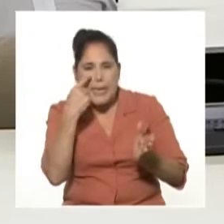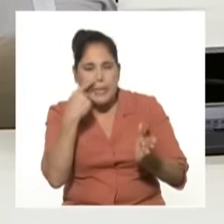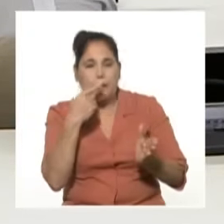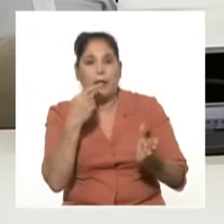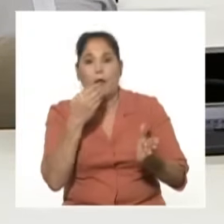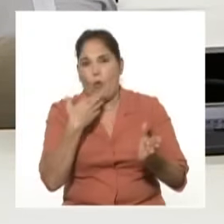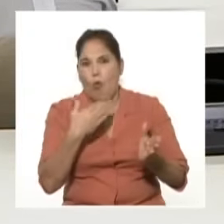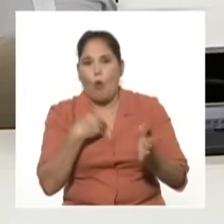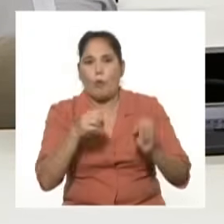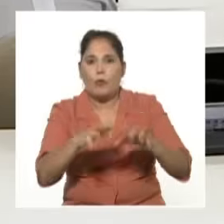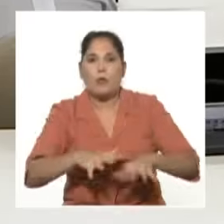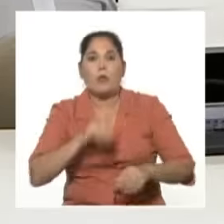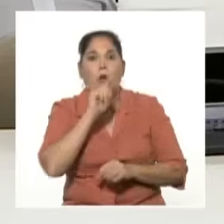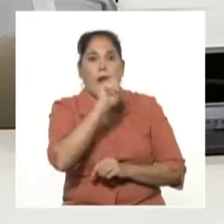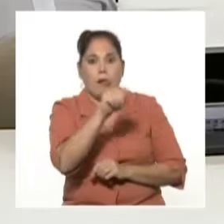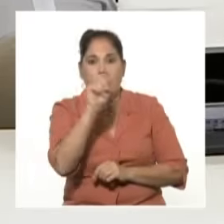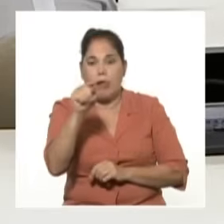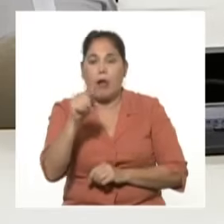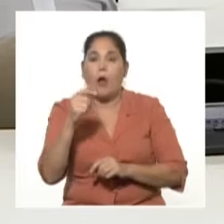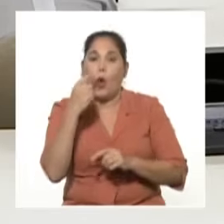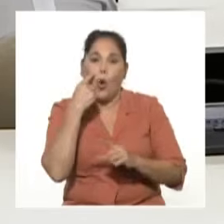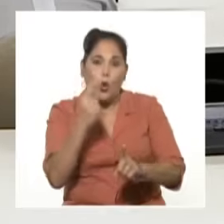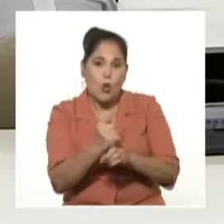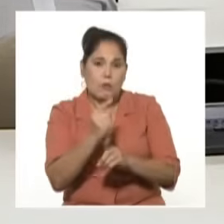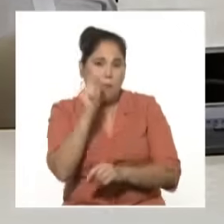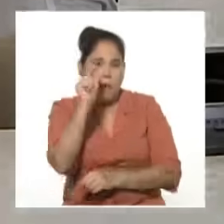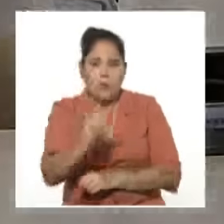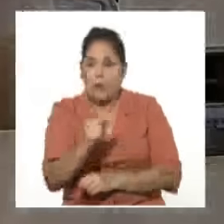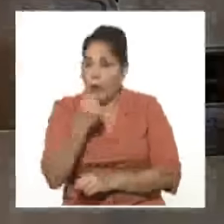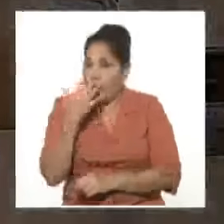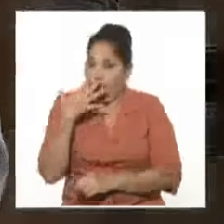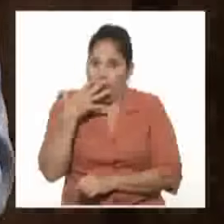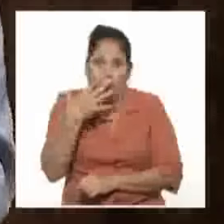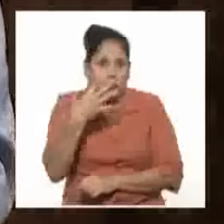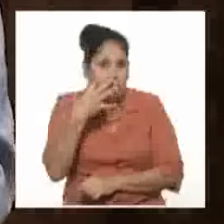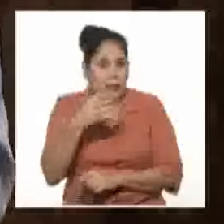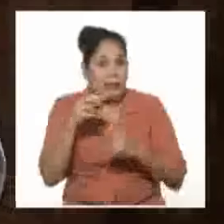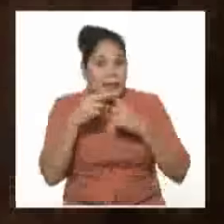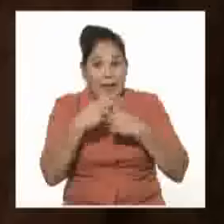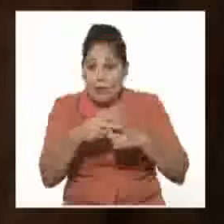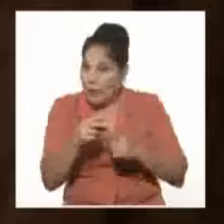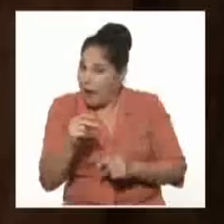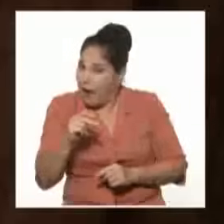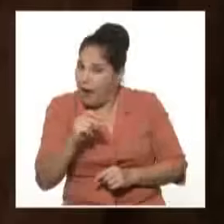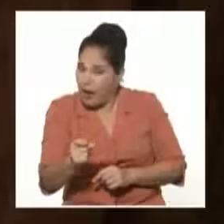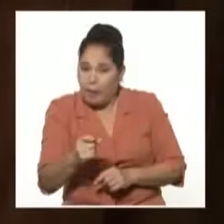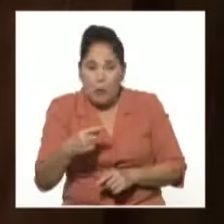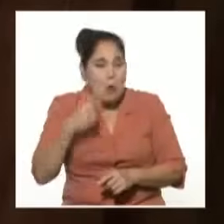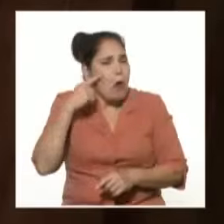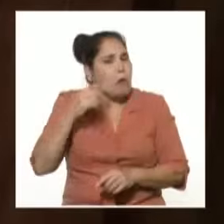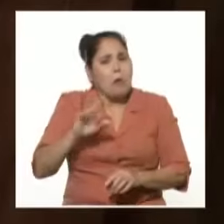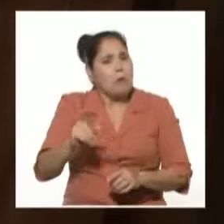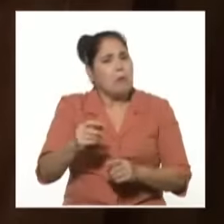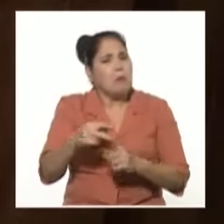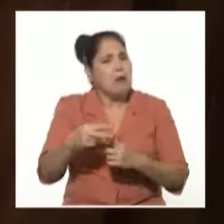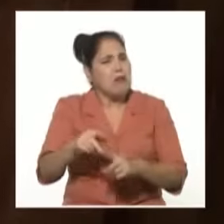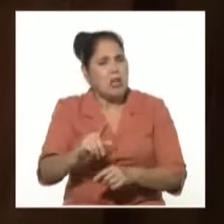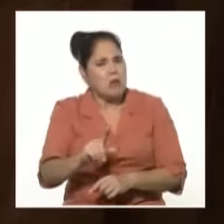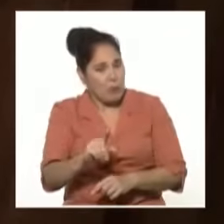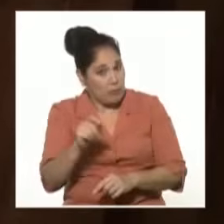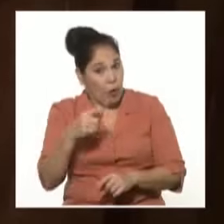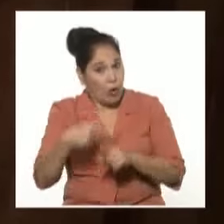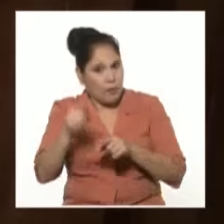del país, conocer a compatriotas increíbles que ponen la solución donde otros solo ven problemas